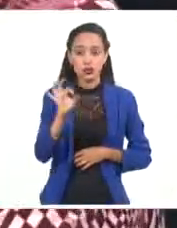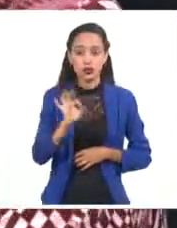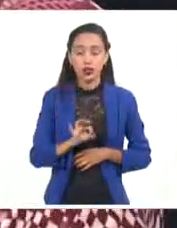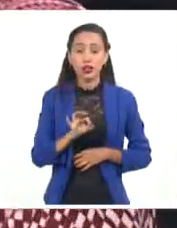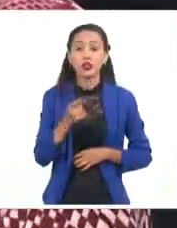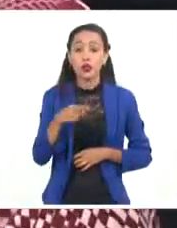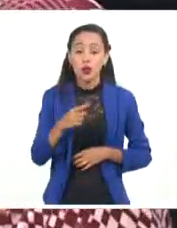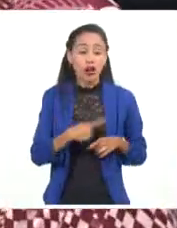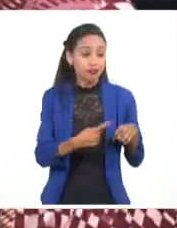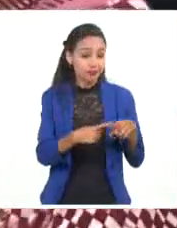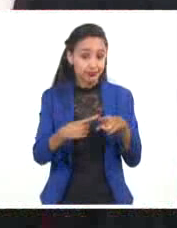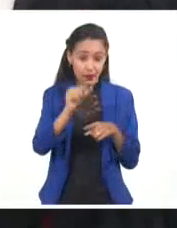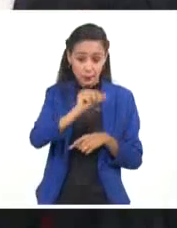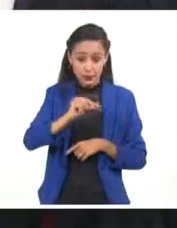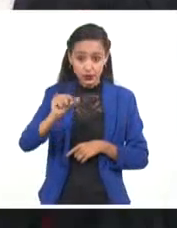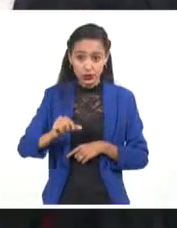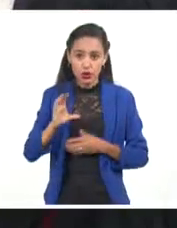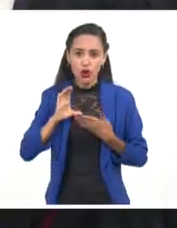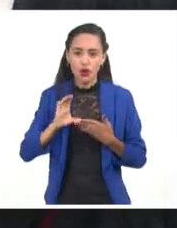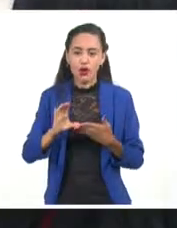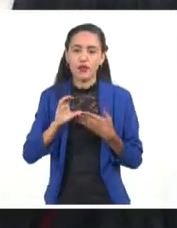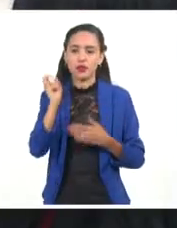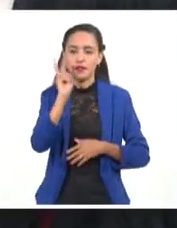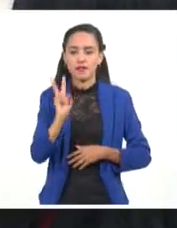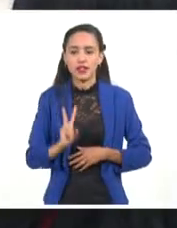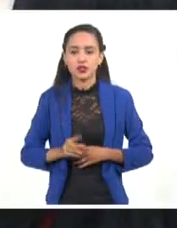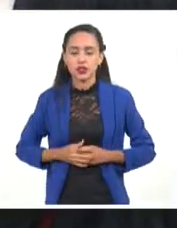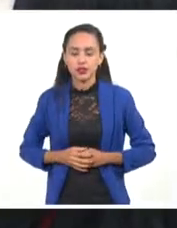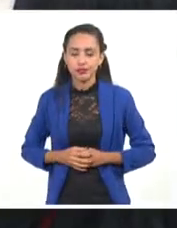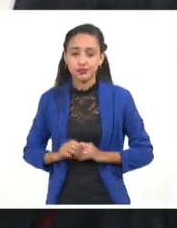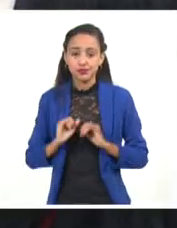recurso humano presente en la colaboración en Venezuela. Fue un